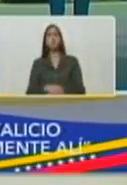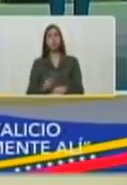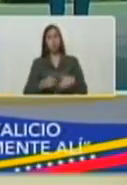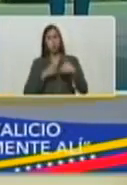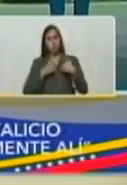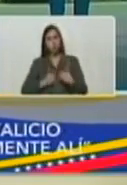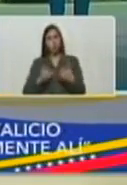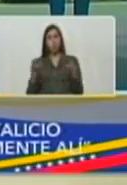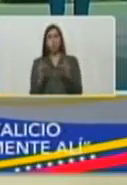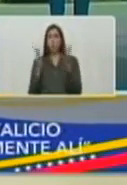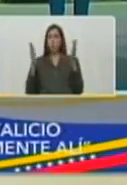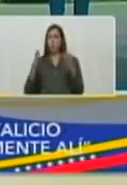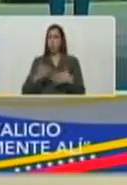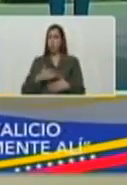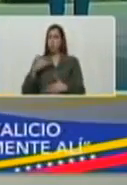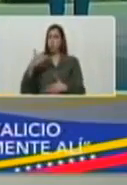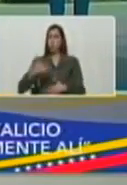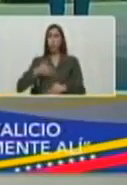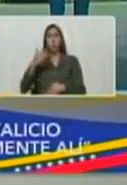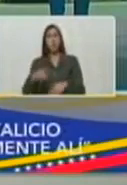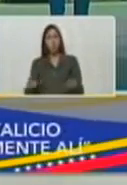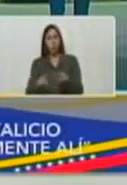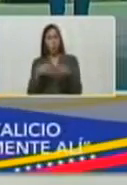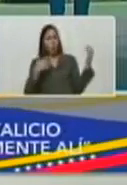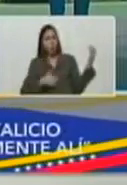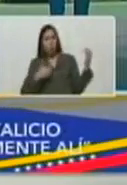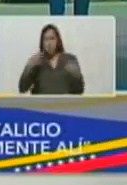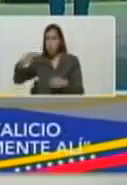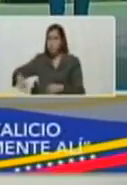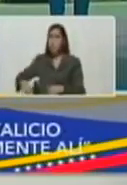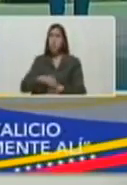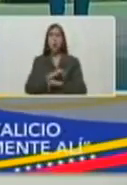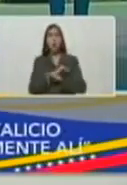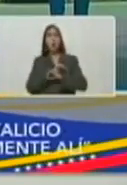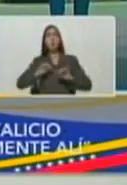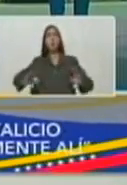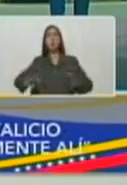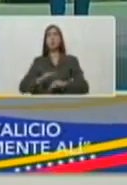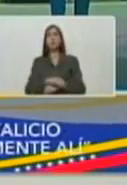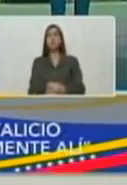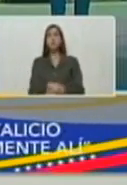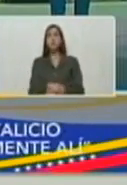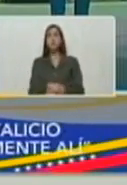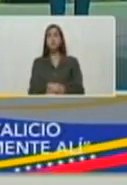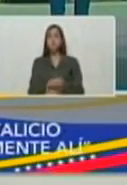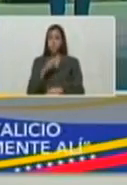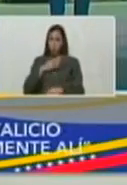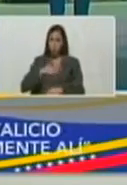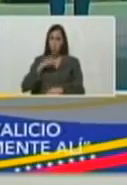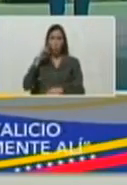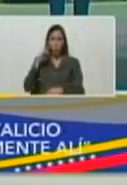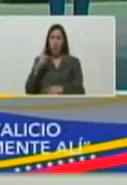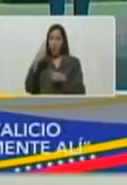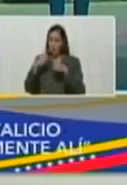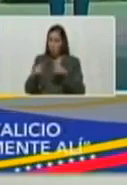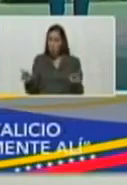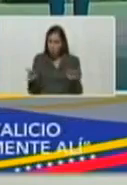gente, que conmueven a la gente, pero como Ali, nunca, jamás. volví a ver algo